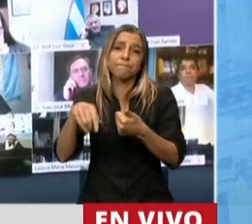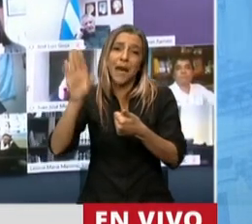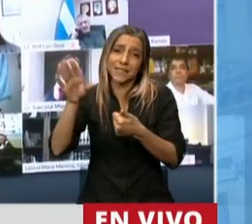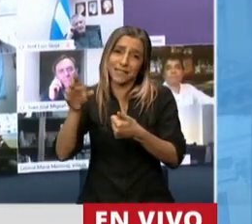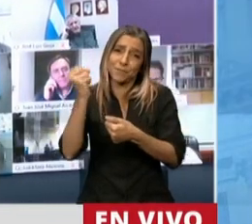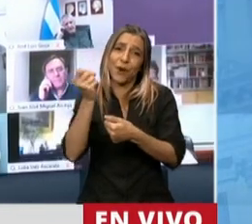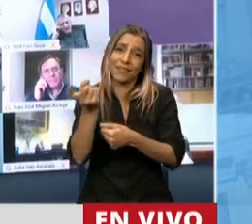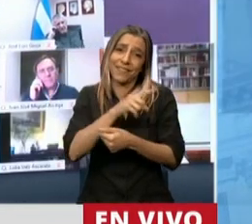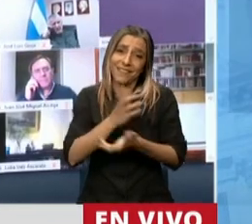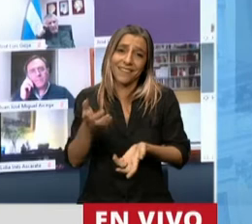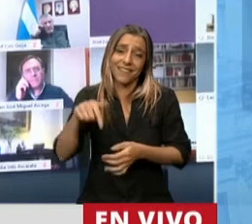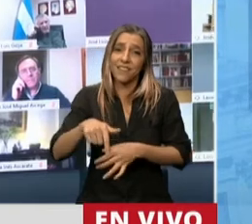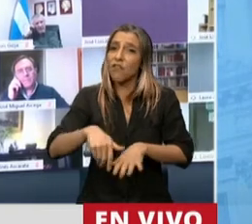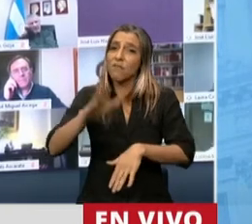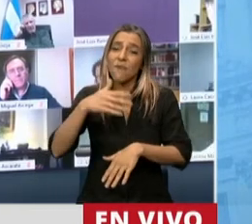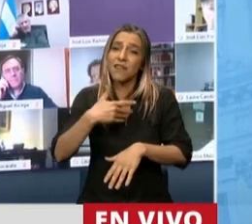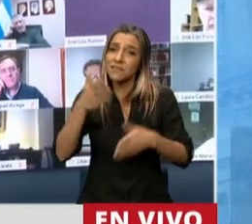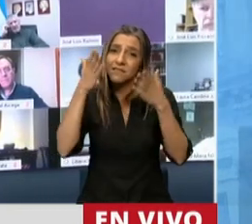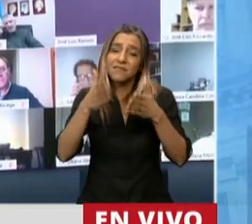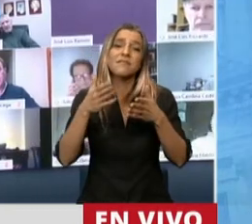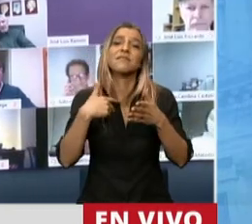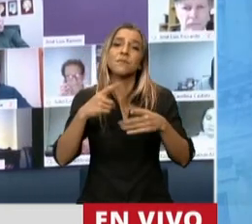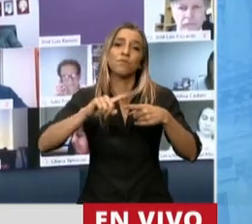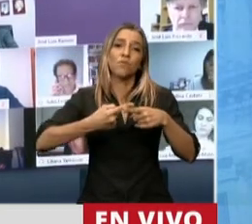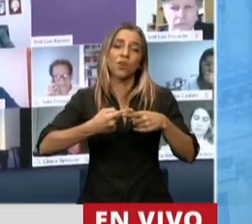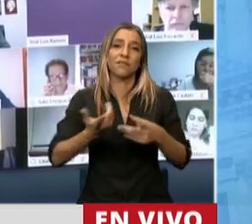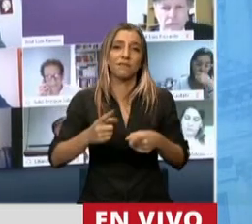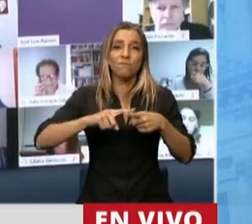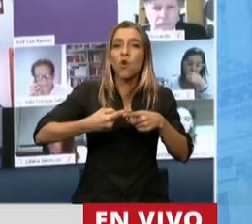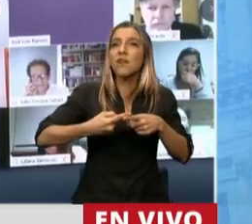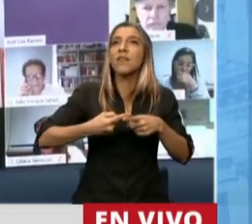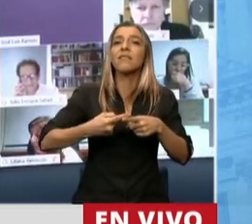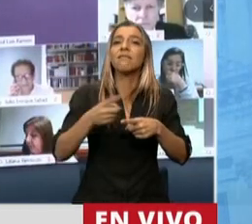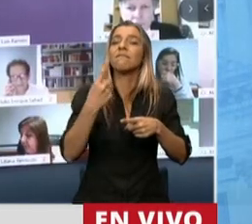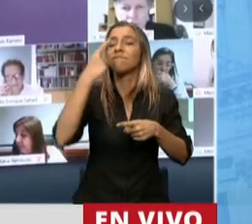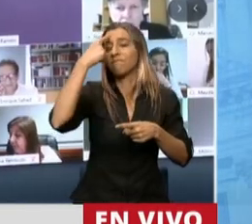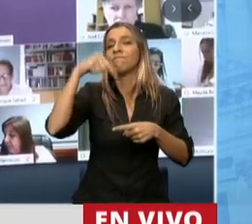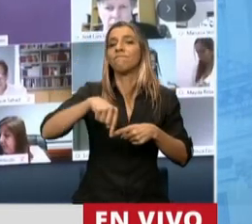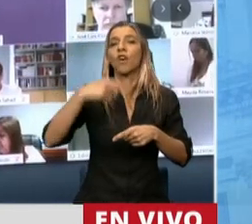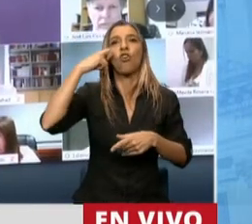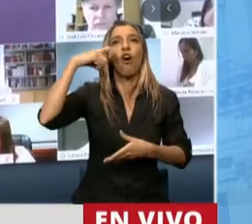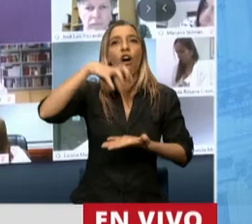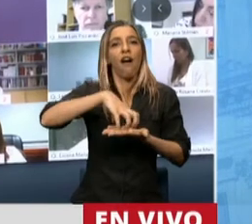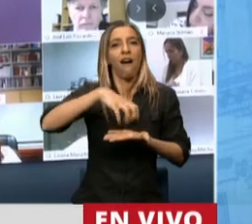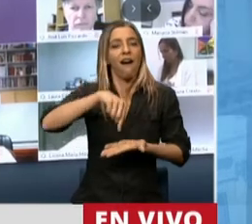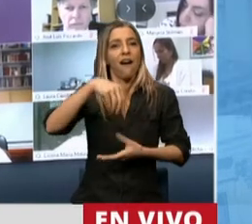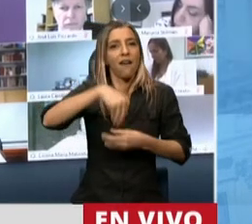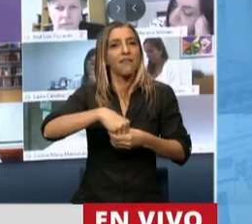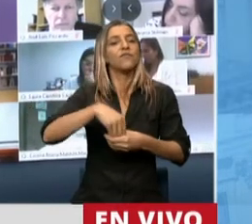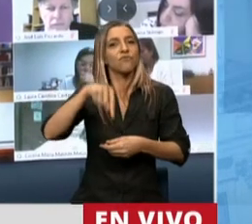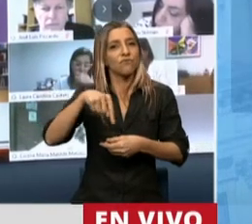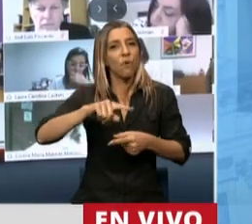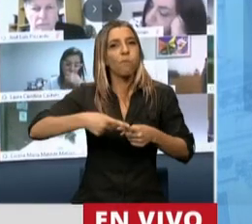más amplio de su palabra, esta política de este Parlamento que